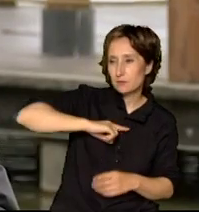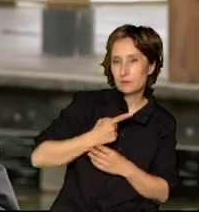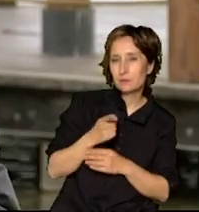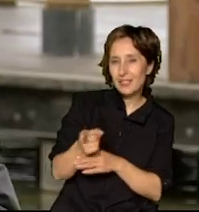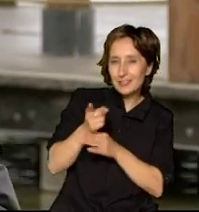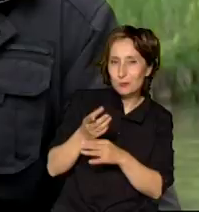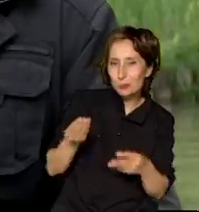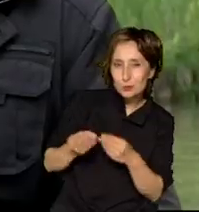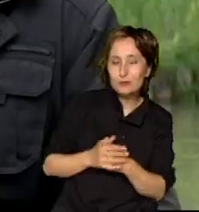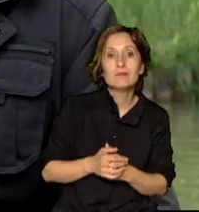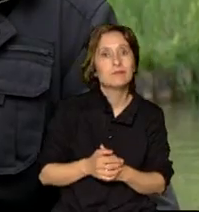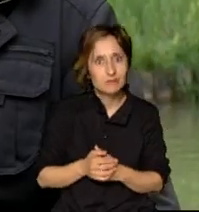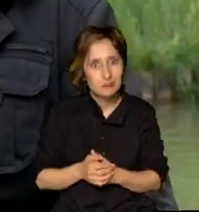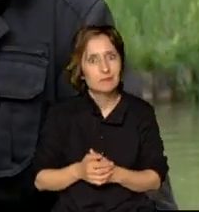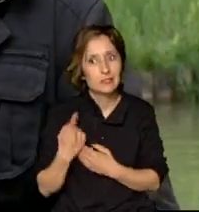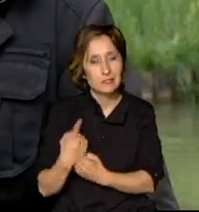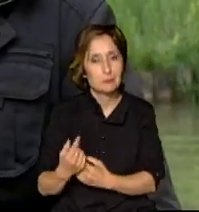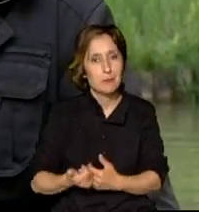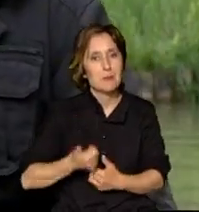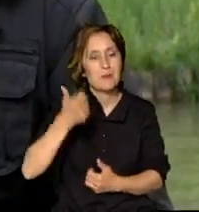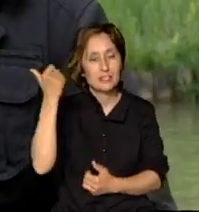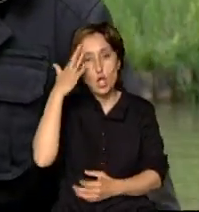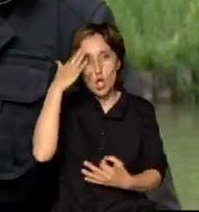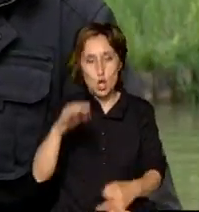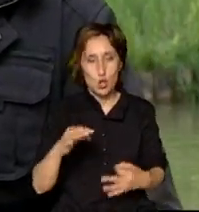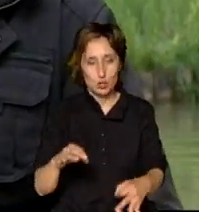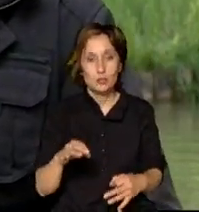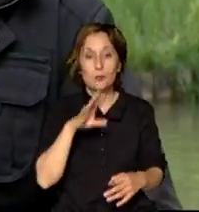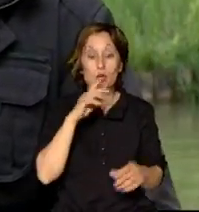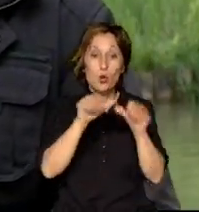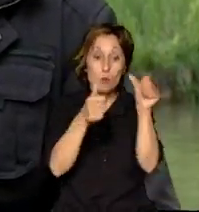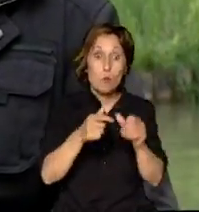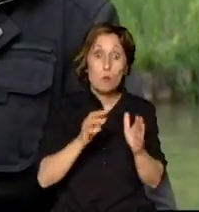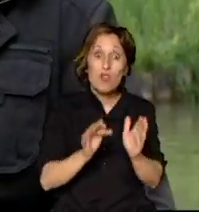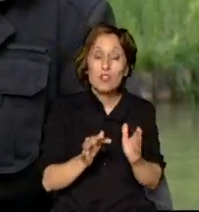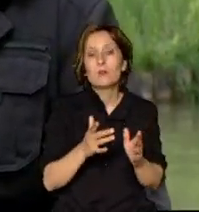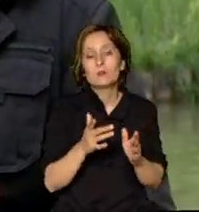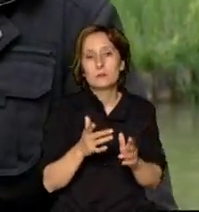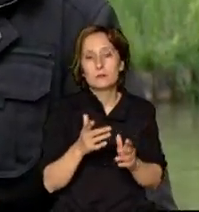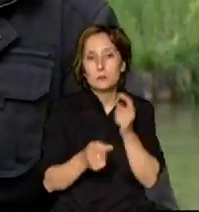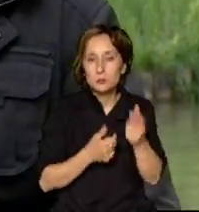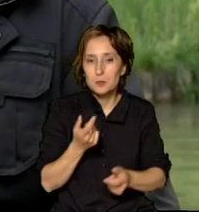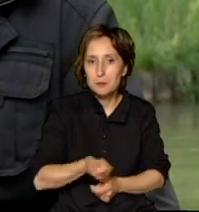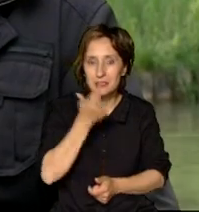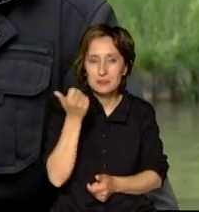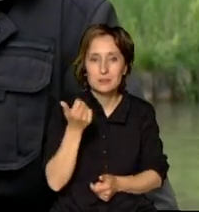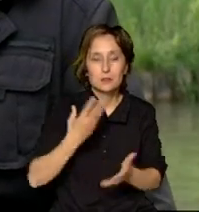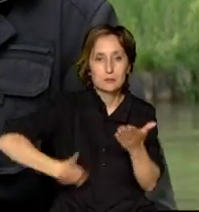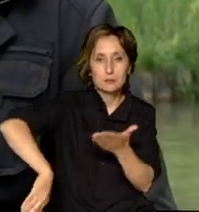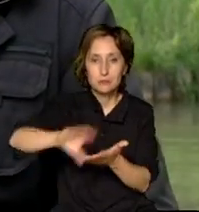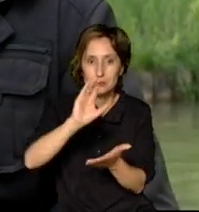exigentes. Bueno, cada vez más y es lógico, ¿no? Porque los modelos cada vez son mejores, cada vez se invierte